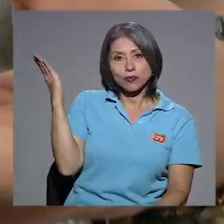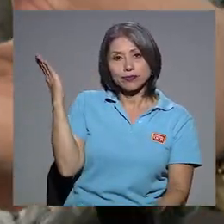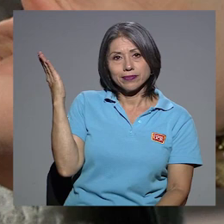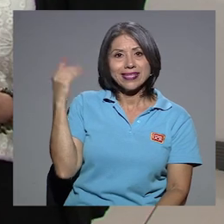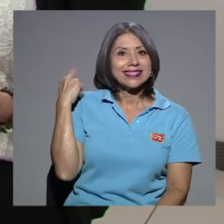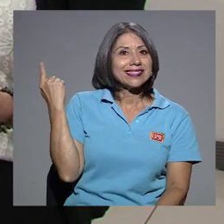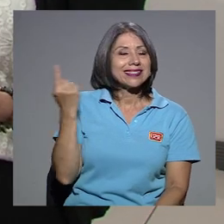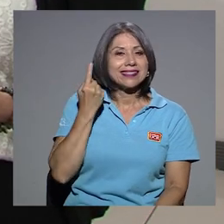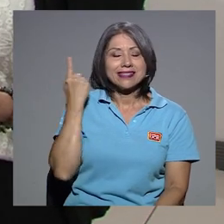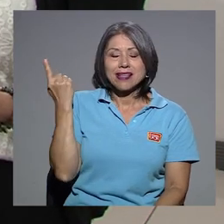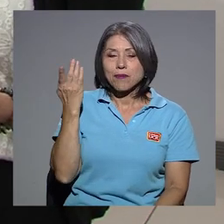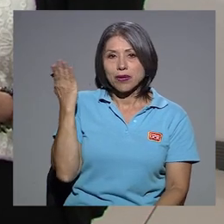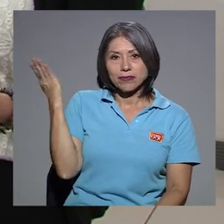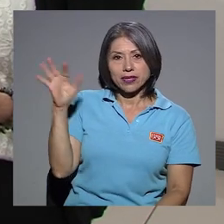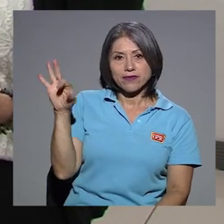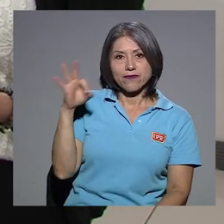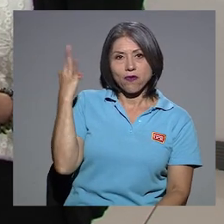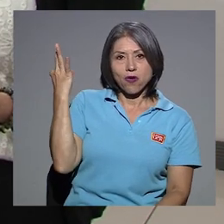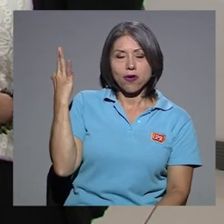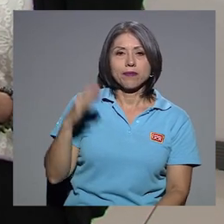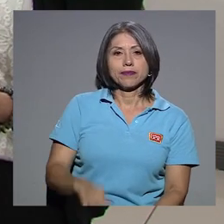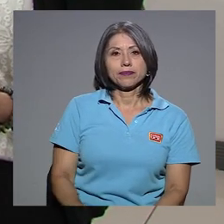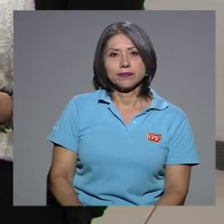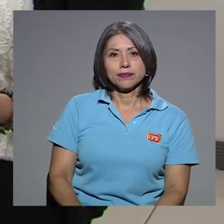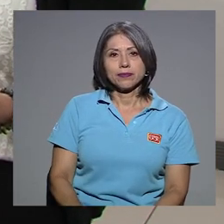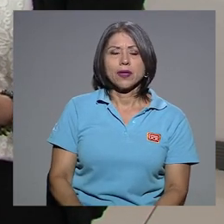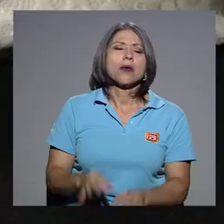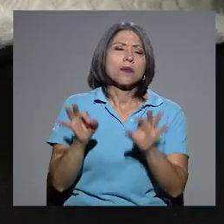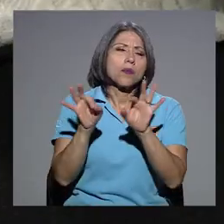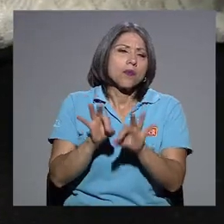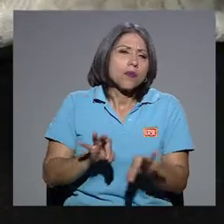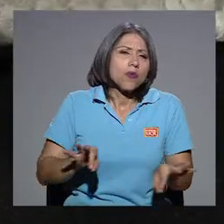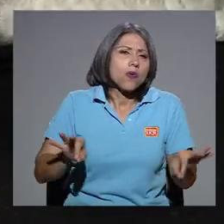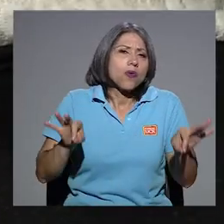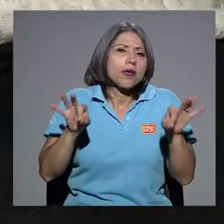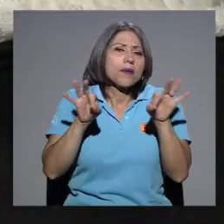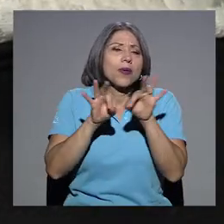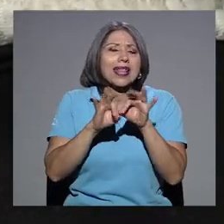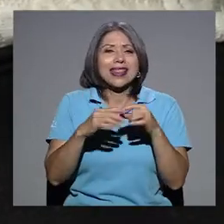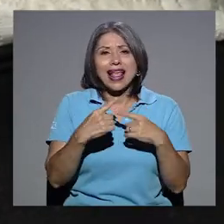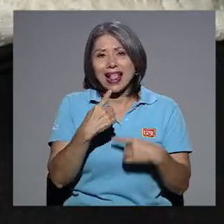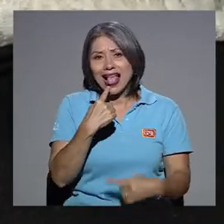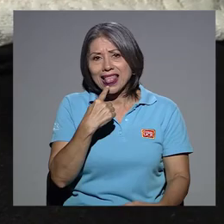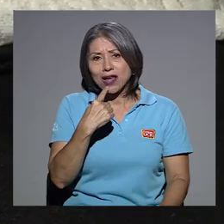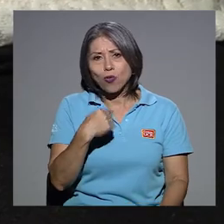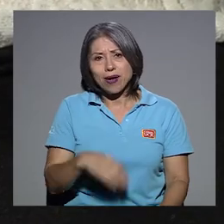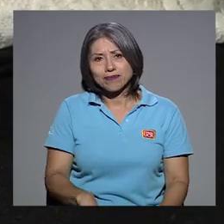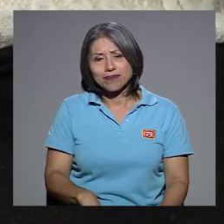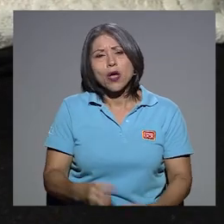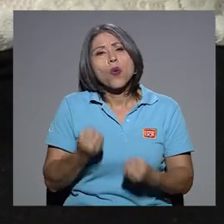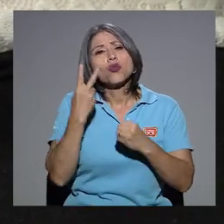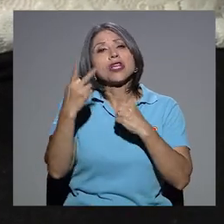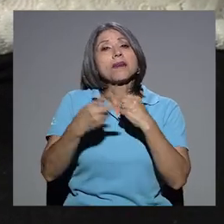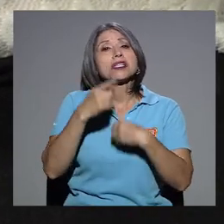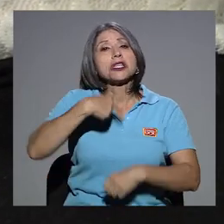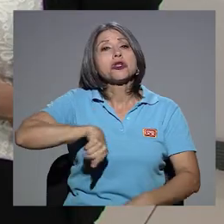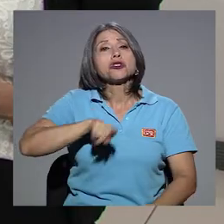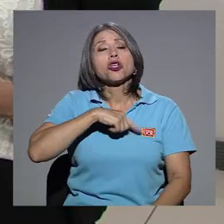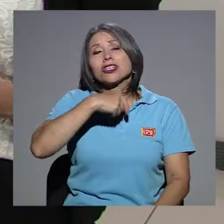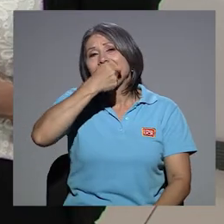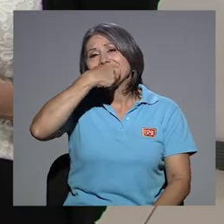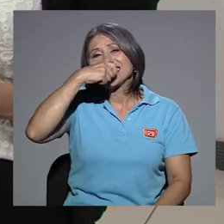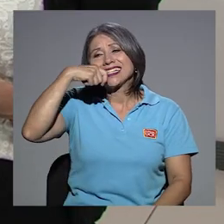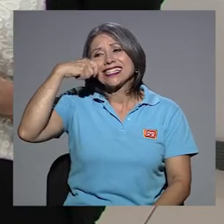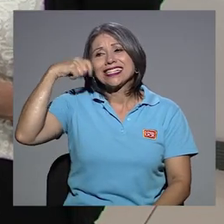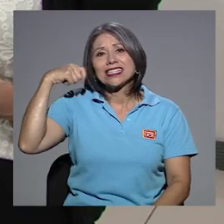las muelitas siempre de manera circular y muy, muy importante es la lengua. La lengua muchas veces se nos olvida